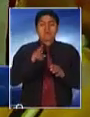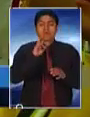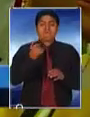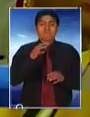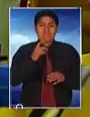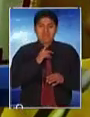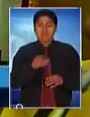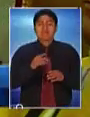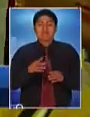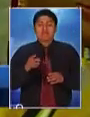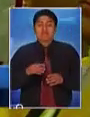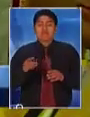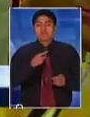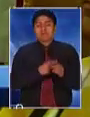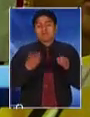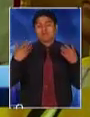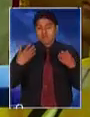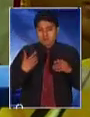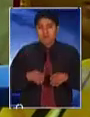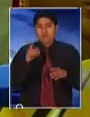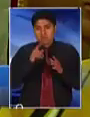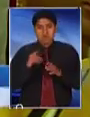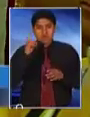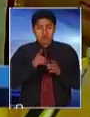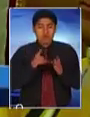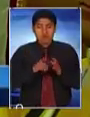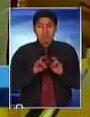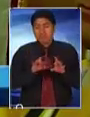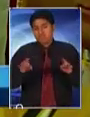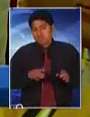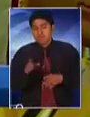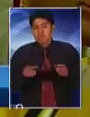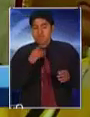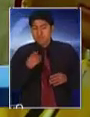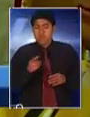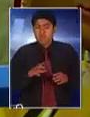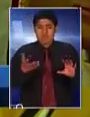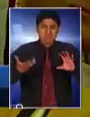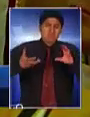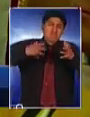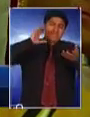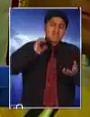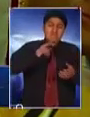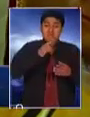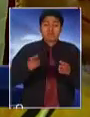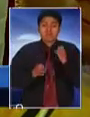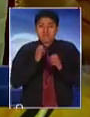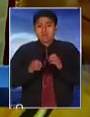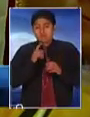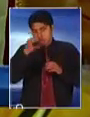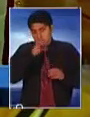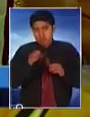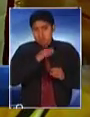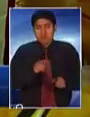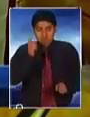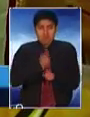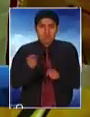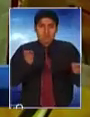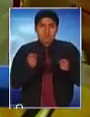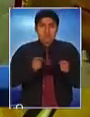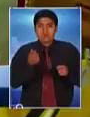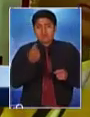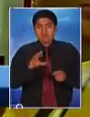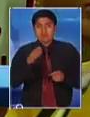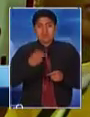Brae, creación de la región de la Convención, creación de los distritos distintos, que está distorsionando antes que resolver y buscar la eficiencia en el manejo